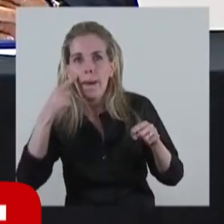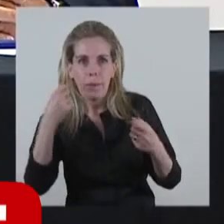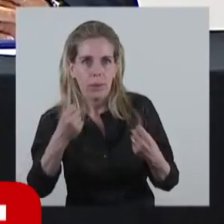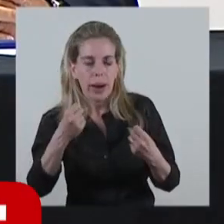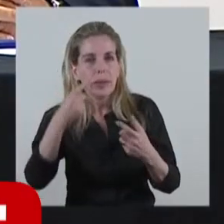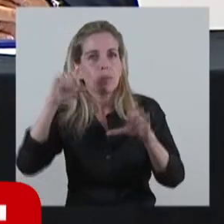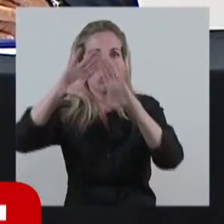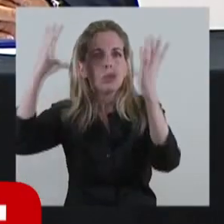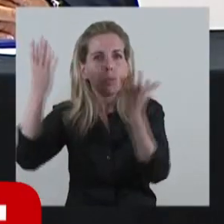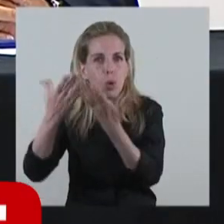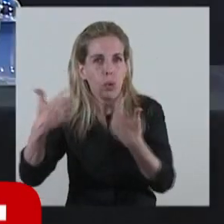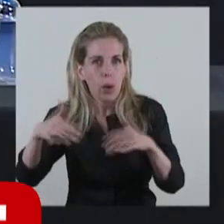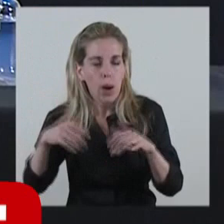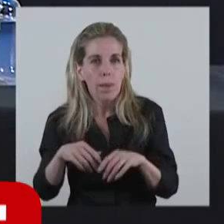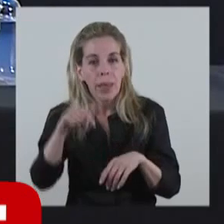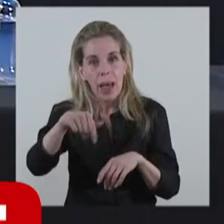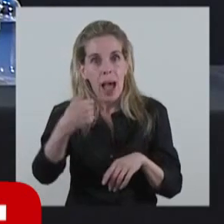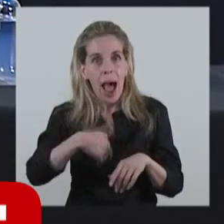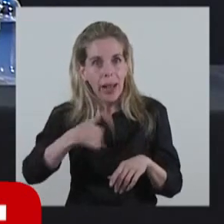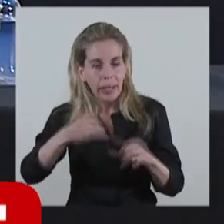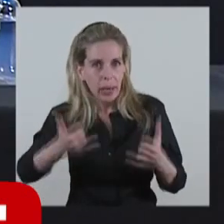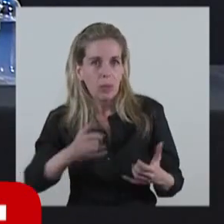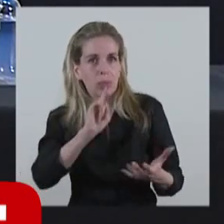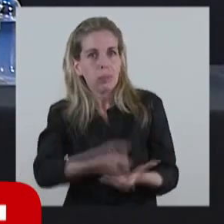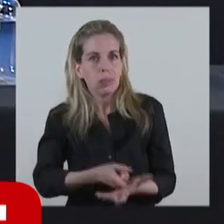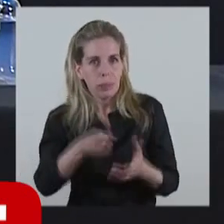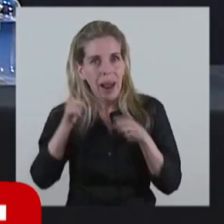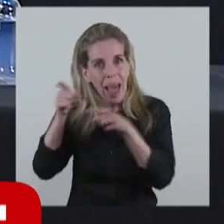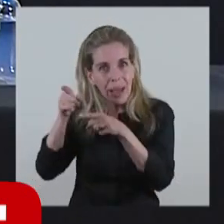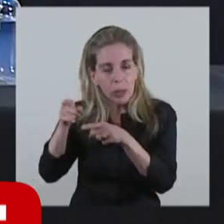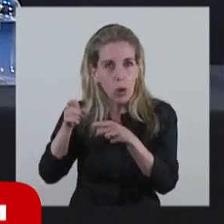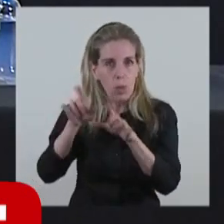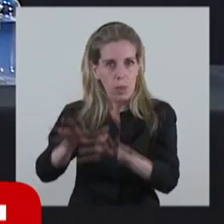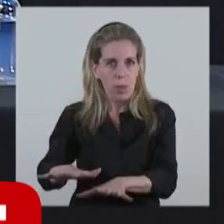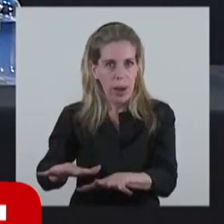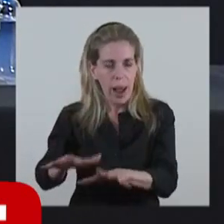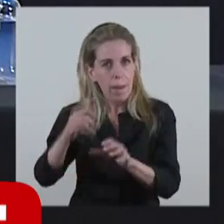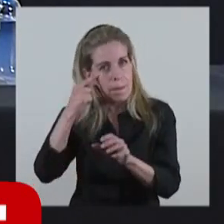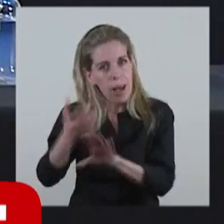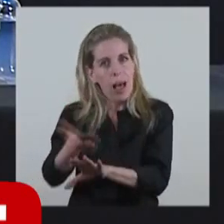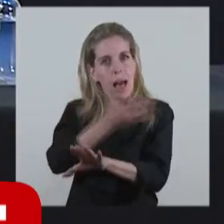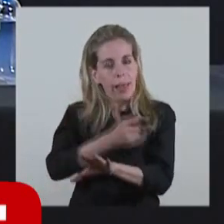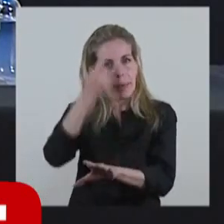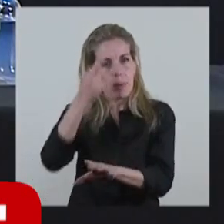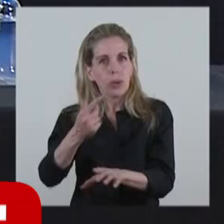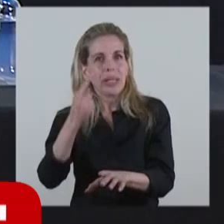en todo el mundo. Nosotros hemos tomado medidas para contener ese impacto. Medidas como el ingreso familiar de emergencia,